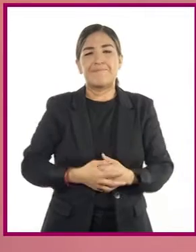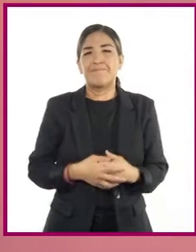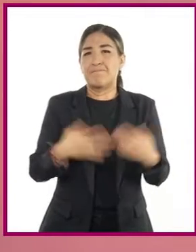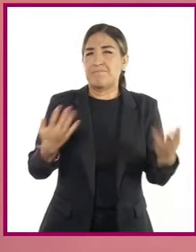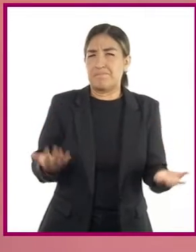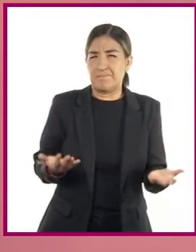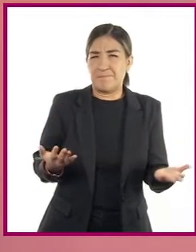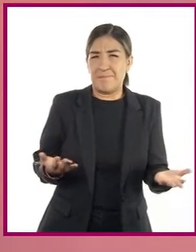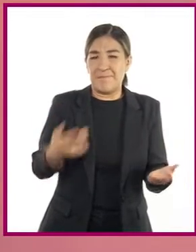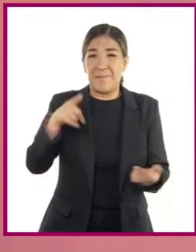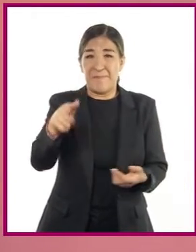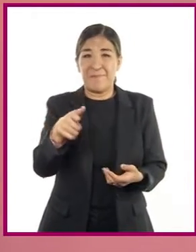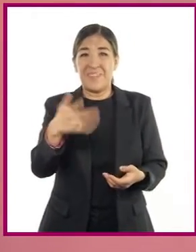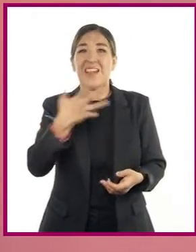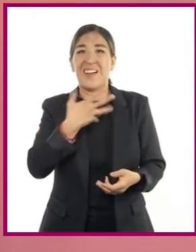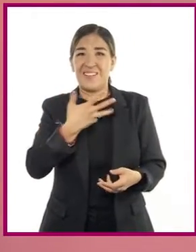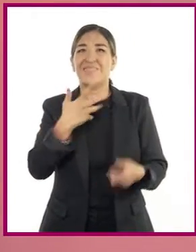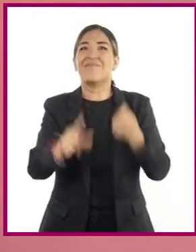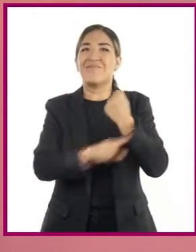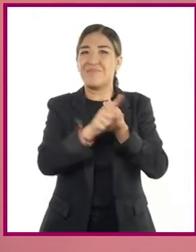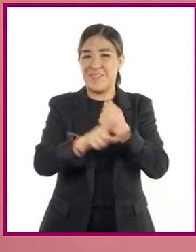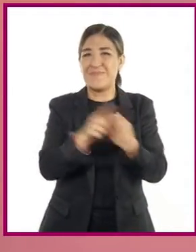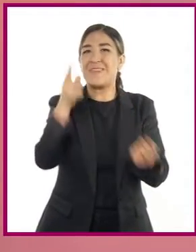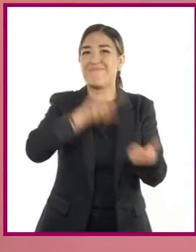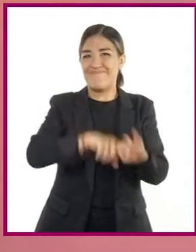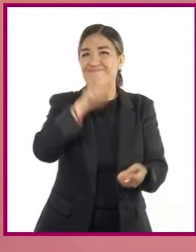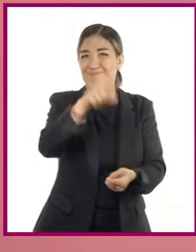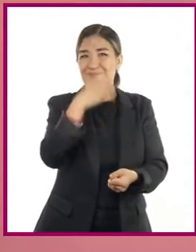Suena como a que tenían un problema serio en tu salón.